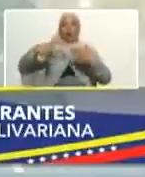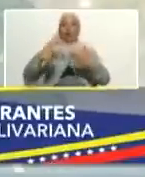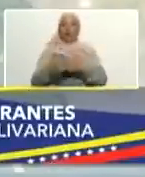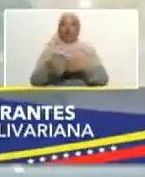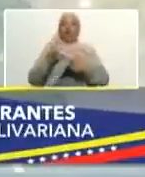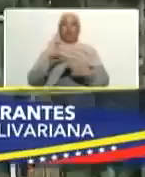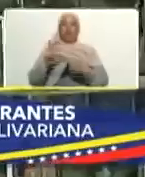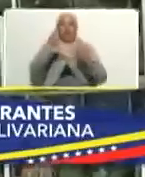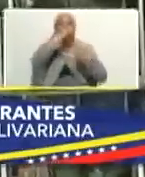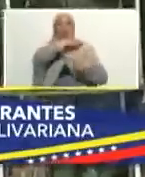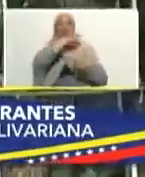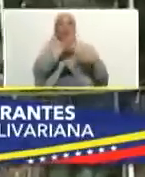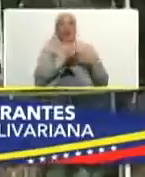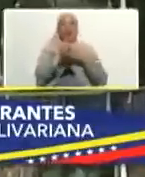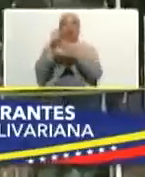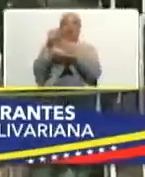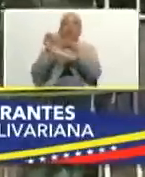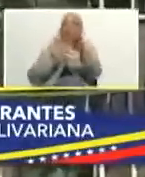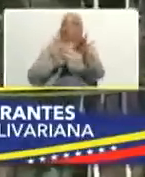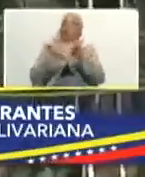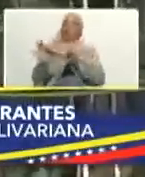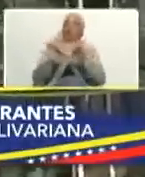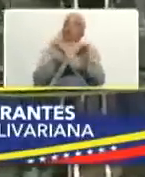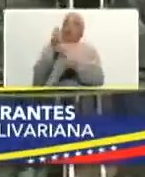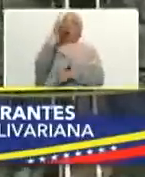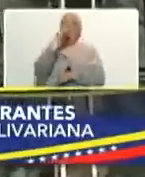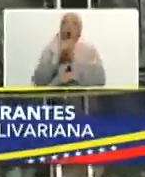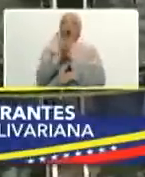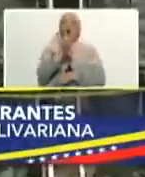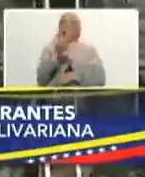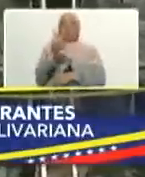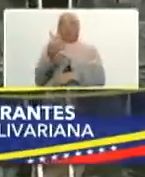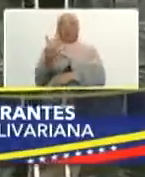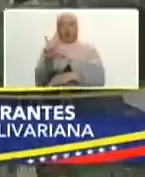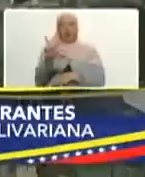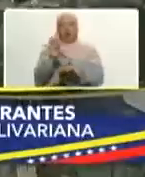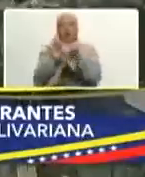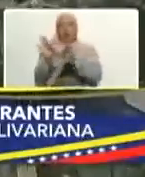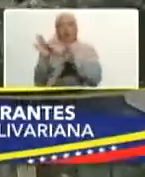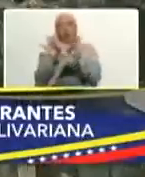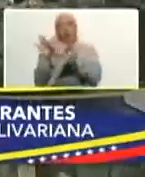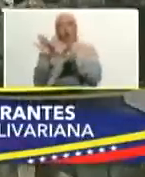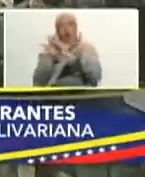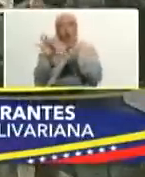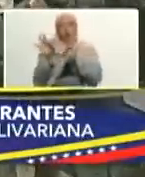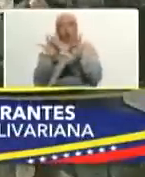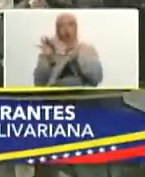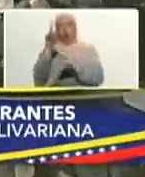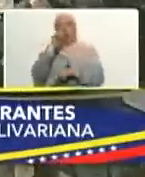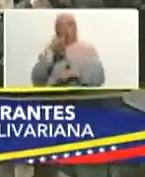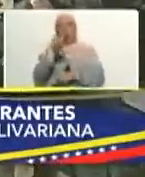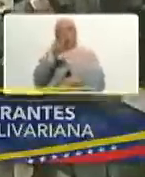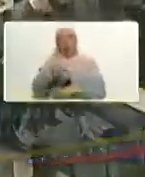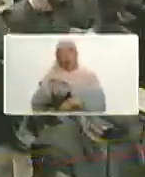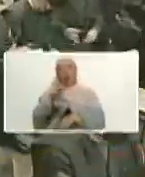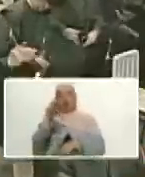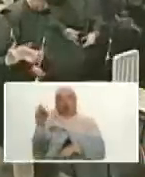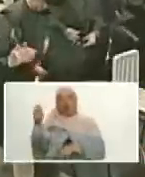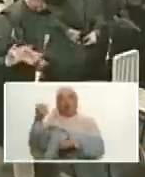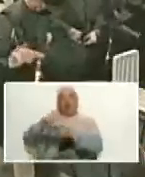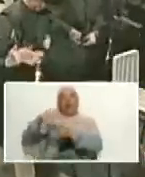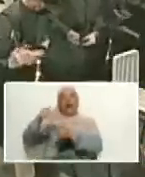comandar. Y preparémonos para el año 2023, el año del bicentenario de la batalla del lago de